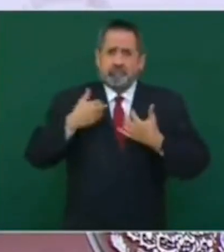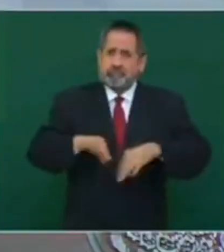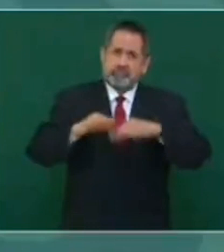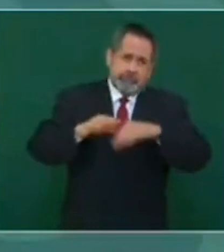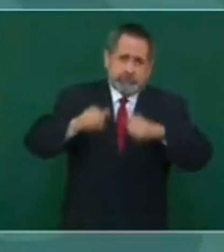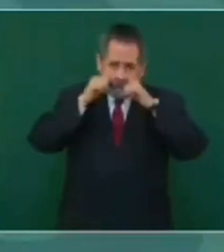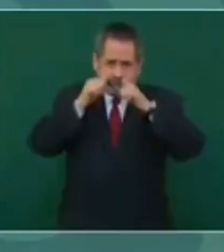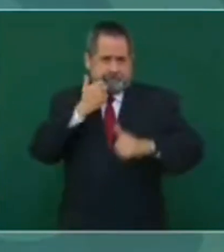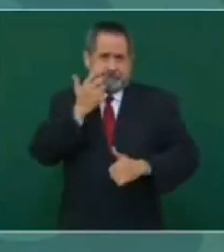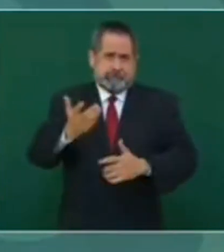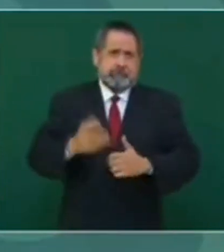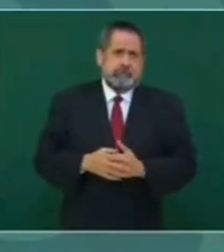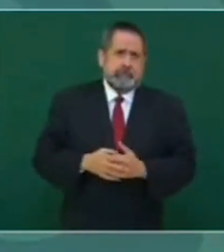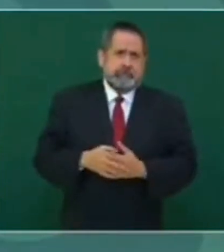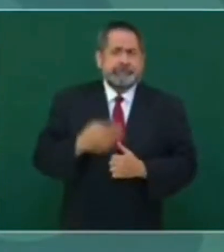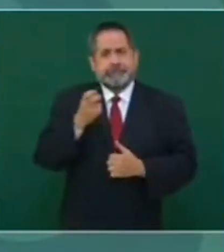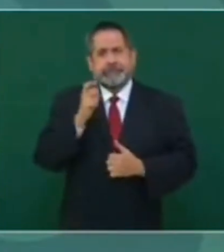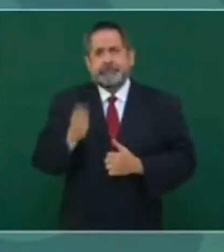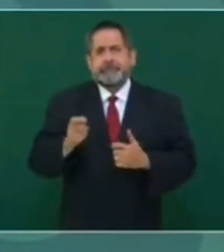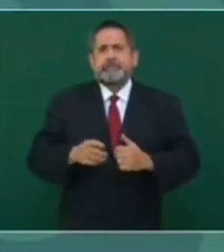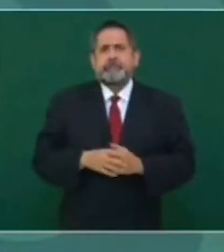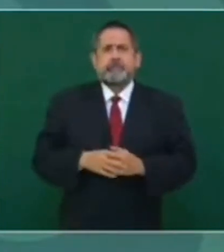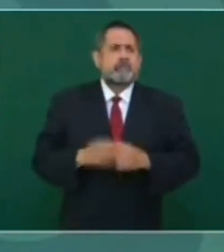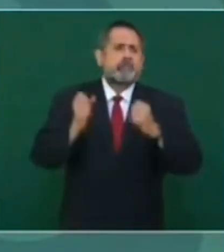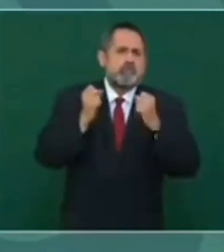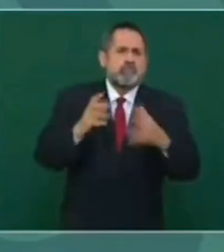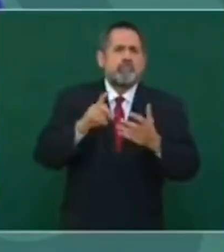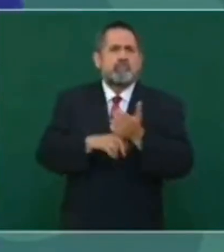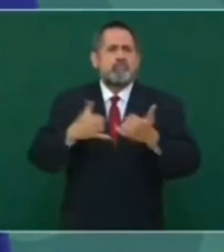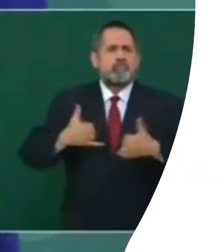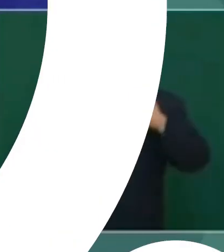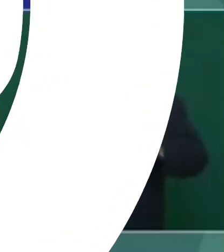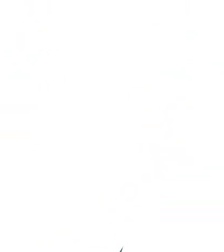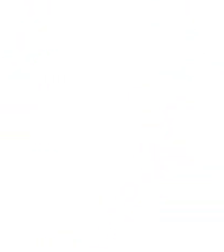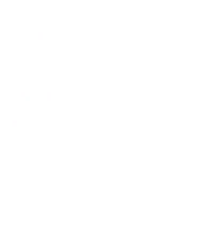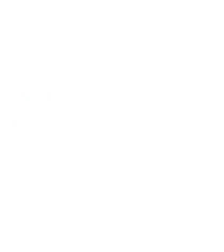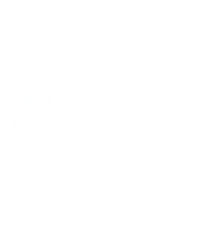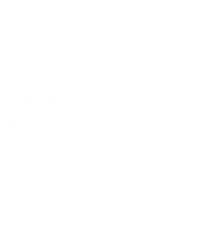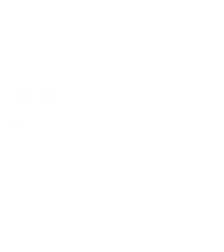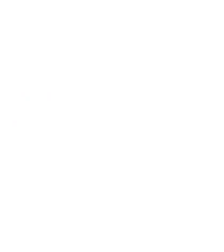y además hay muchos jóvenes que se rebelan